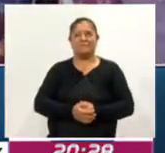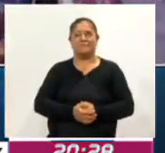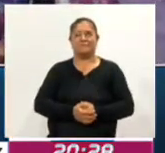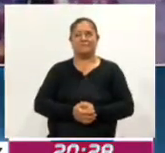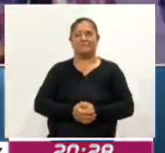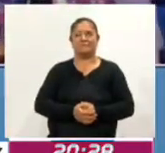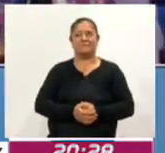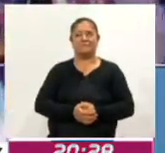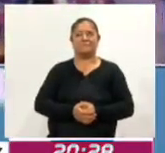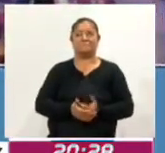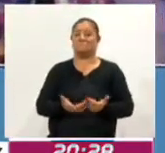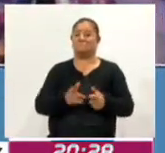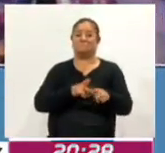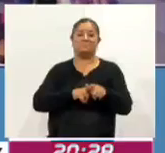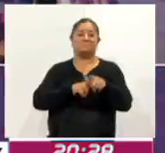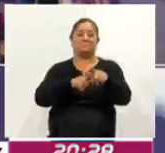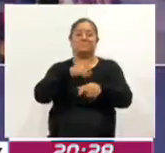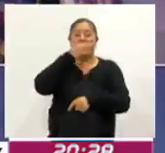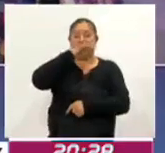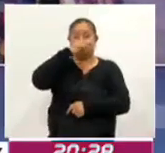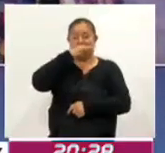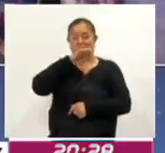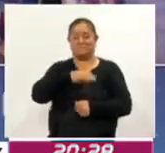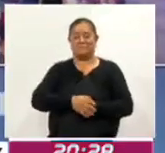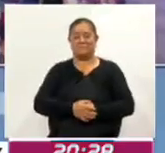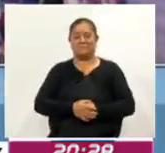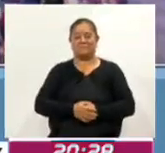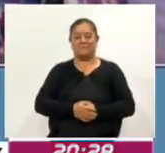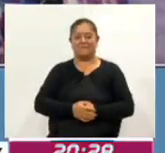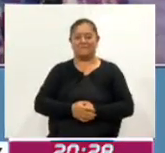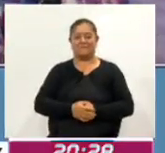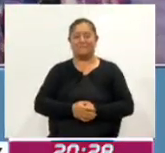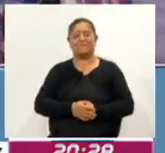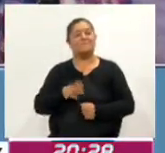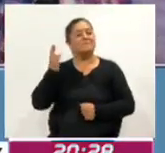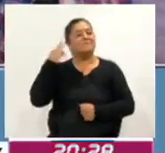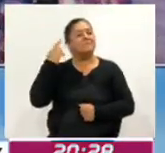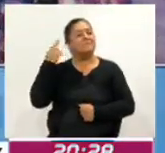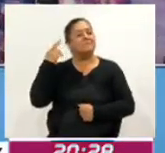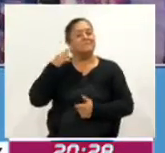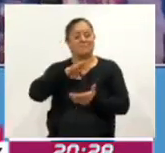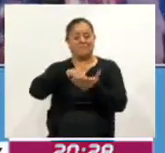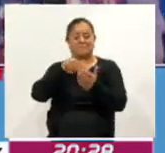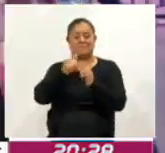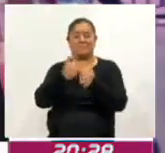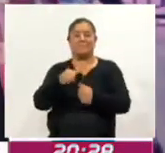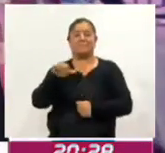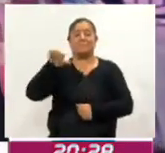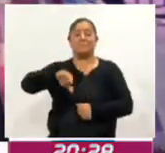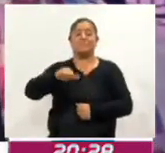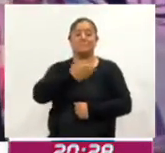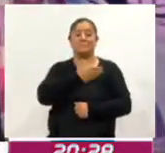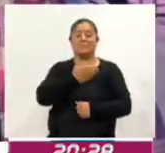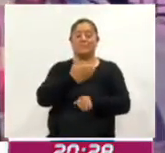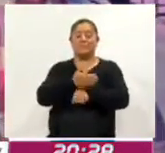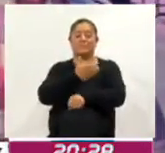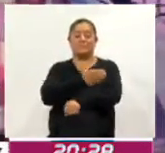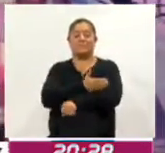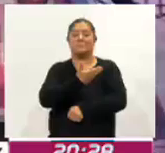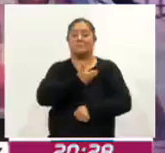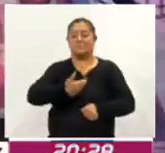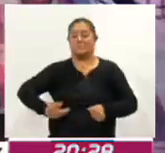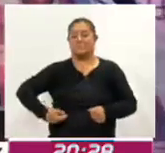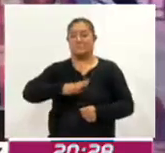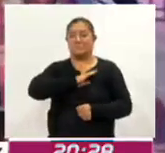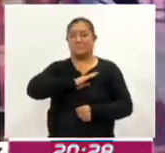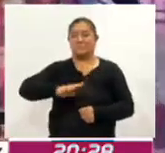Y bueno, seguimos en el festejo del aniversario de Radio Calpulalpan. Y bien, este día nos acompaña el presidente municipal